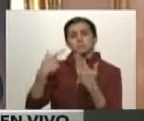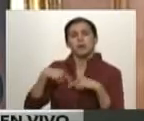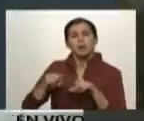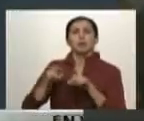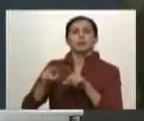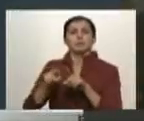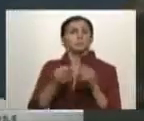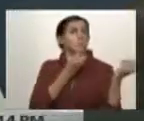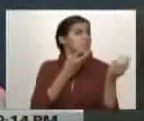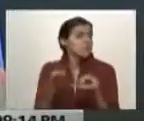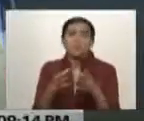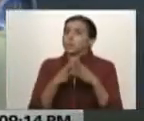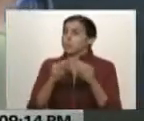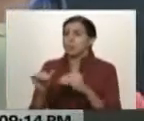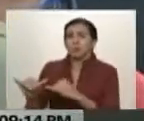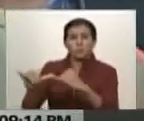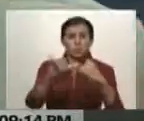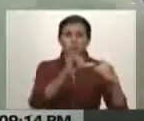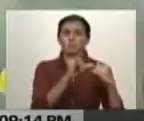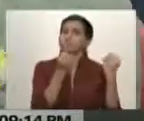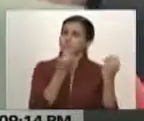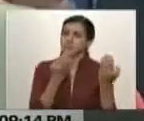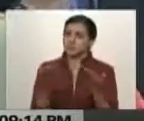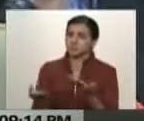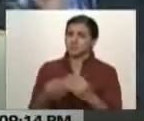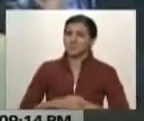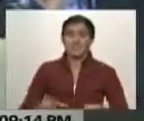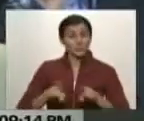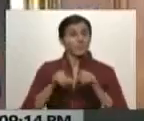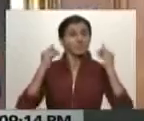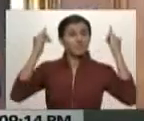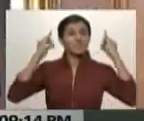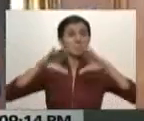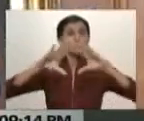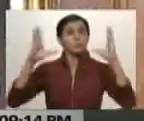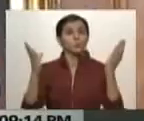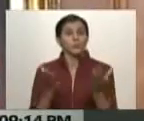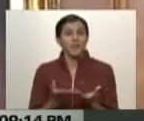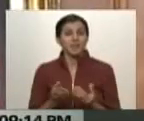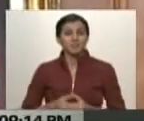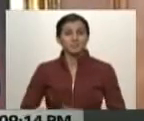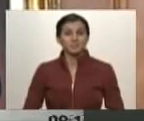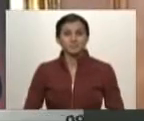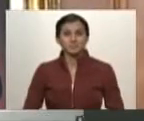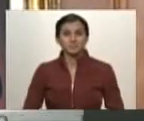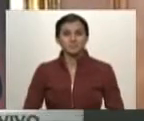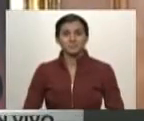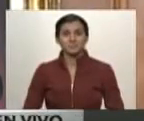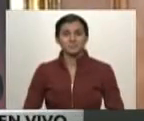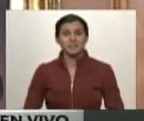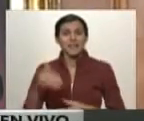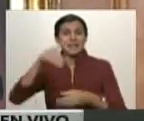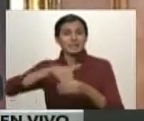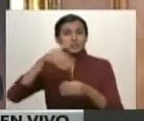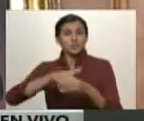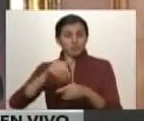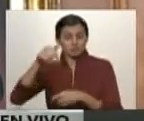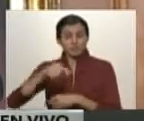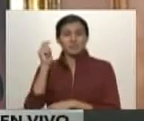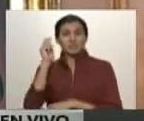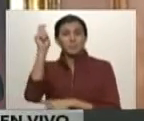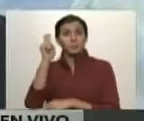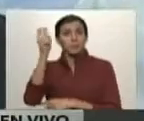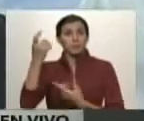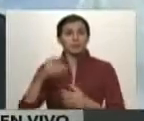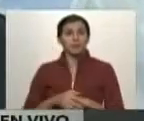igual a todos ya todas esto gran fiesta mundial unas elecciones parlamentarias se